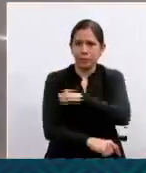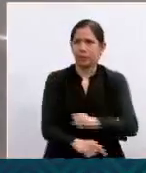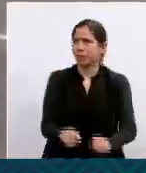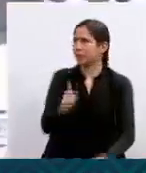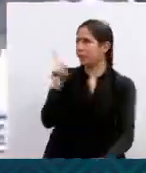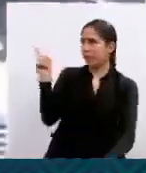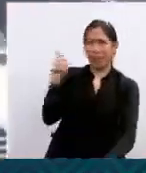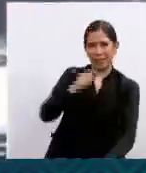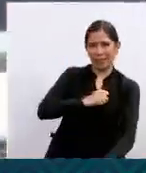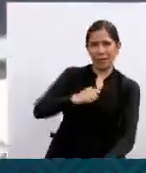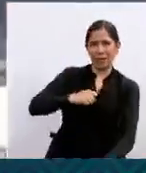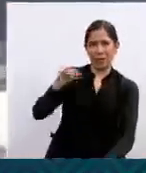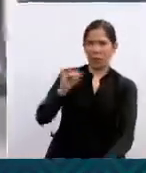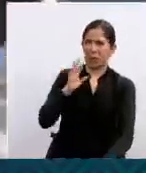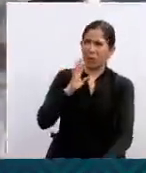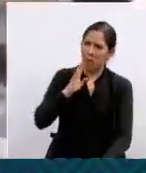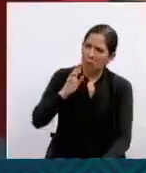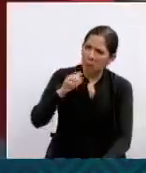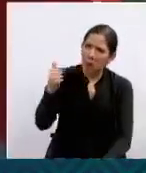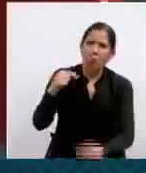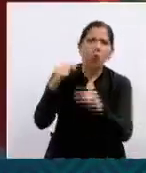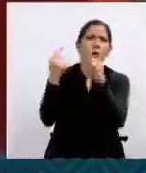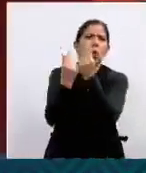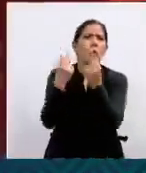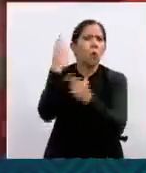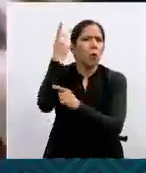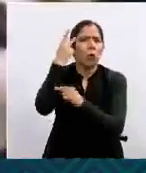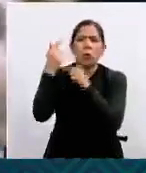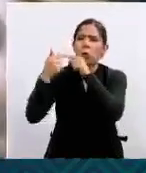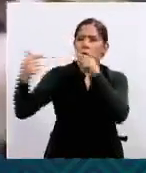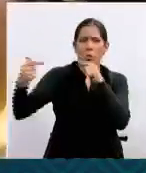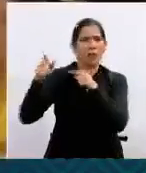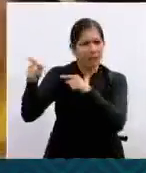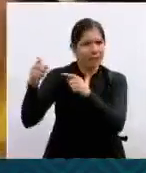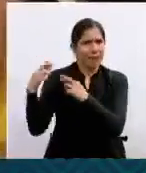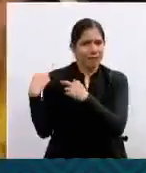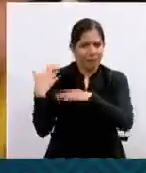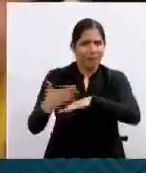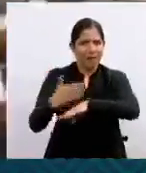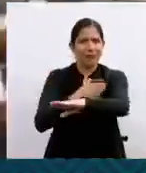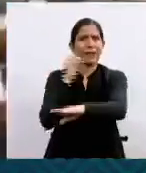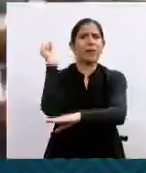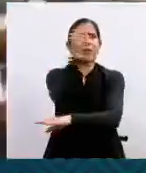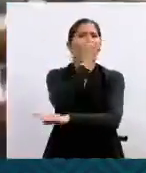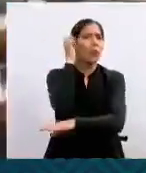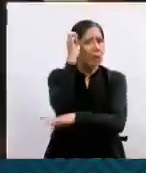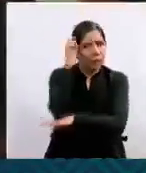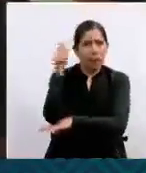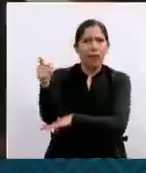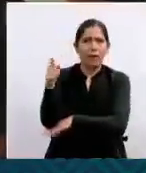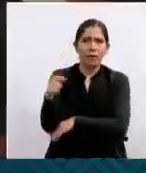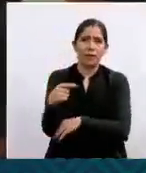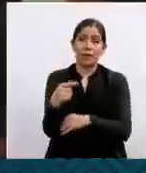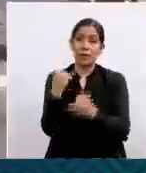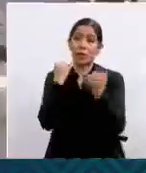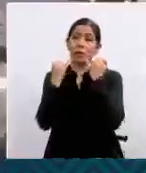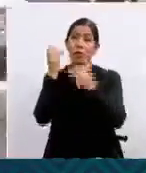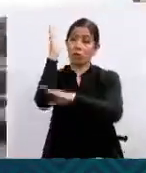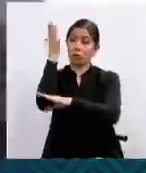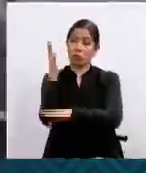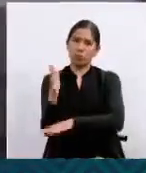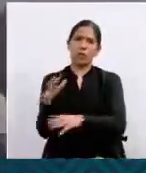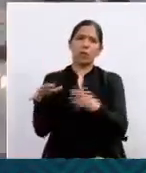oposición y sobre todo los involucrados del golpe de estado en 2019 intenten tergiversar y politizar este informe